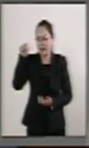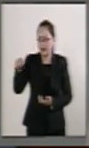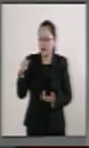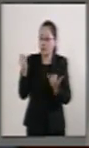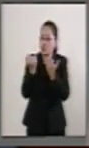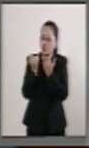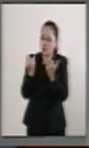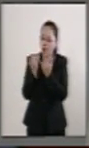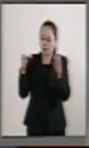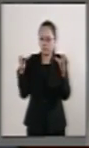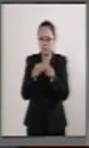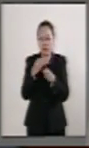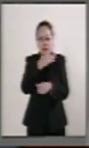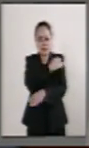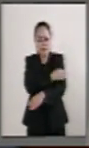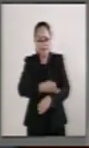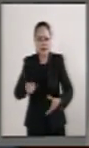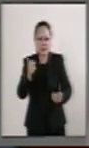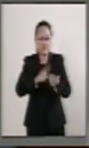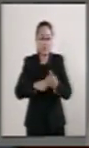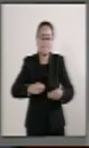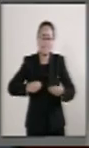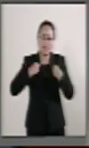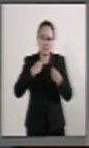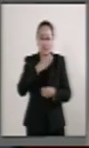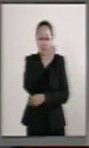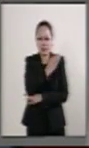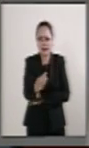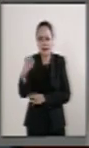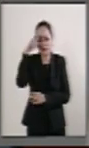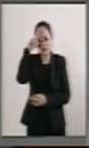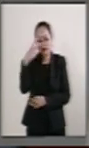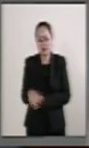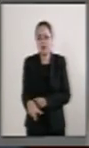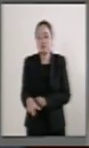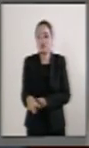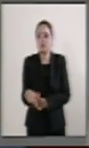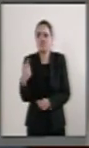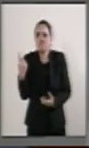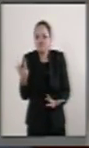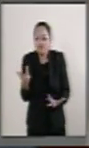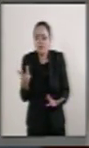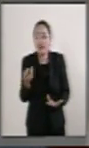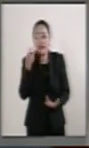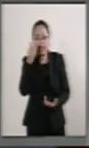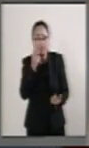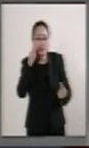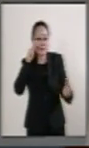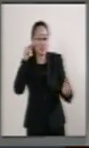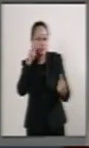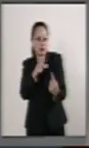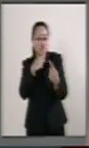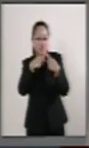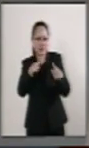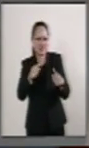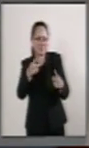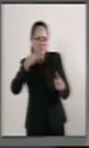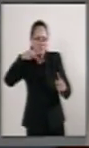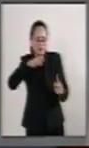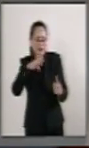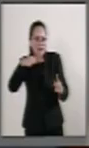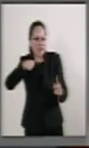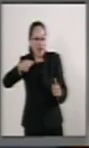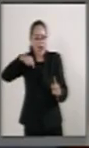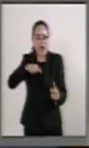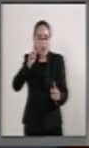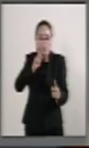a las familias del campo mexicano, que esta visión que tienes desde lo local